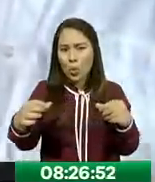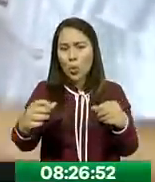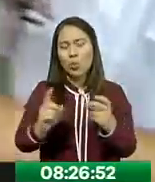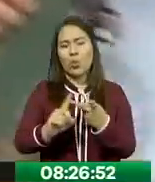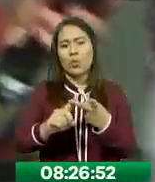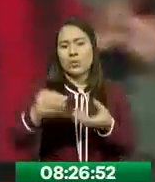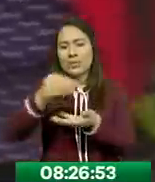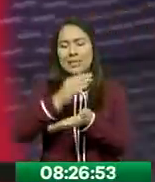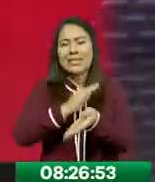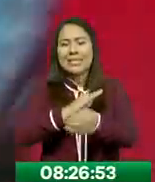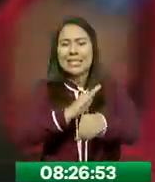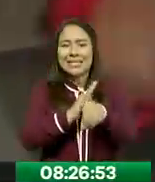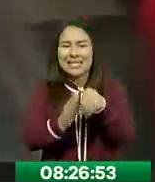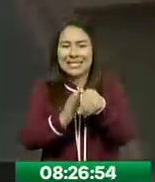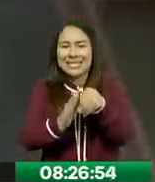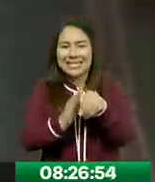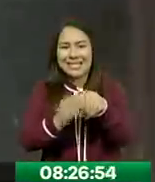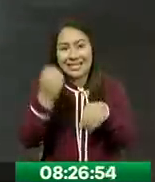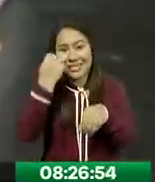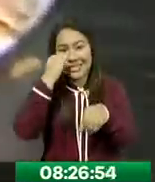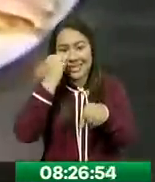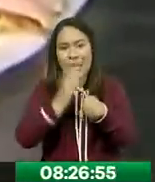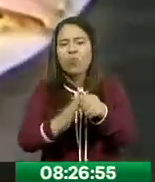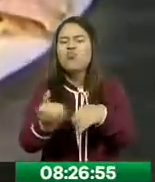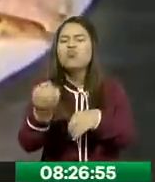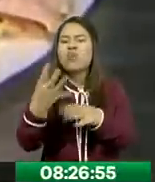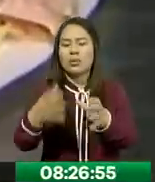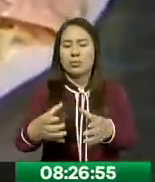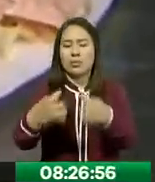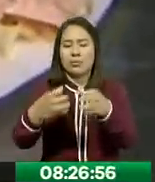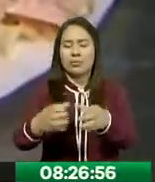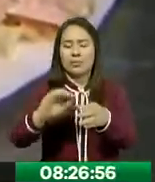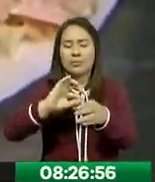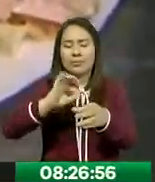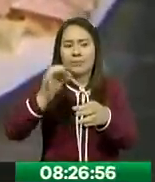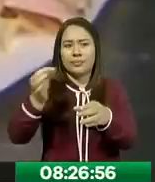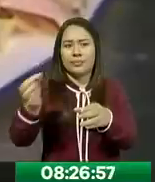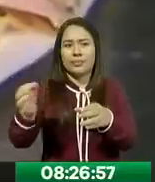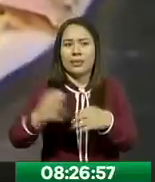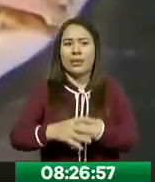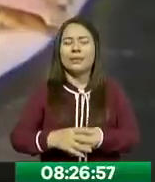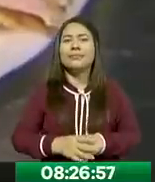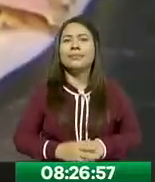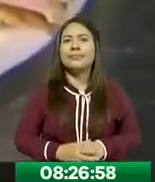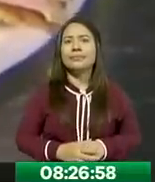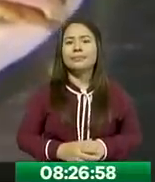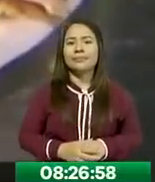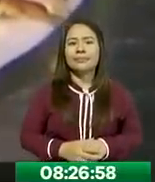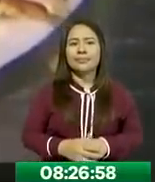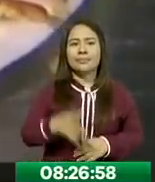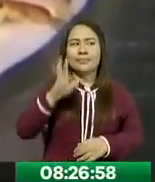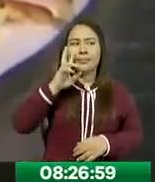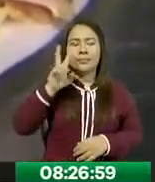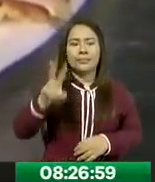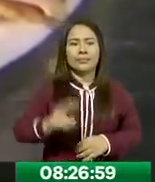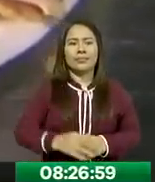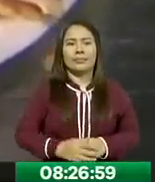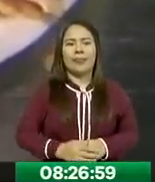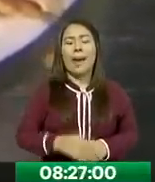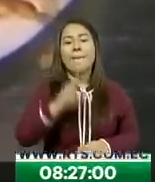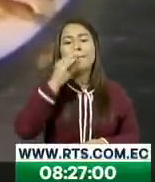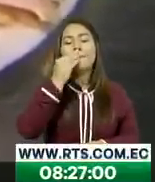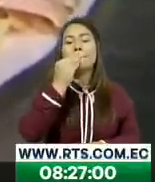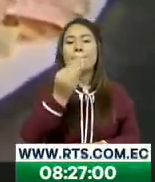la salsita, listo para servir. ¿En cuánto está la libra de chancho? No hemos subido, nos mantenemos a $3.20, sea chancho, sea